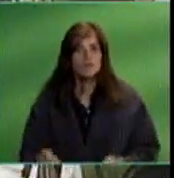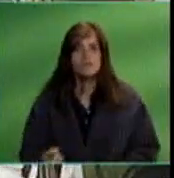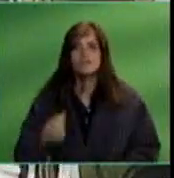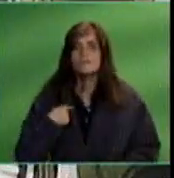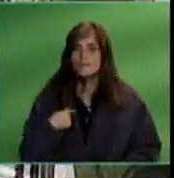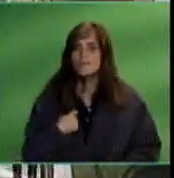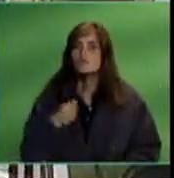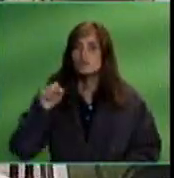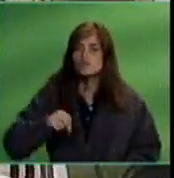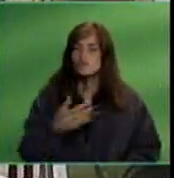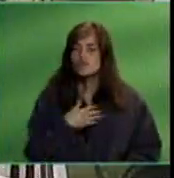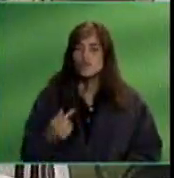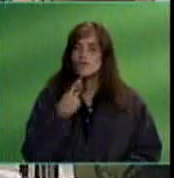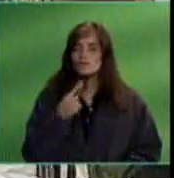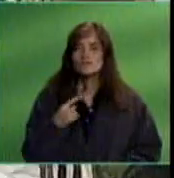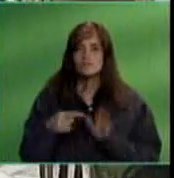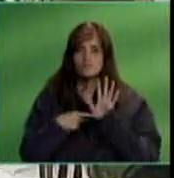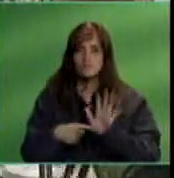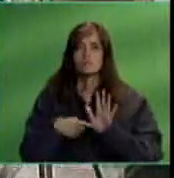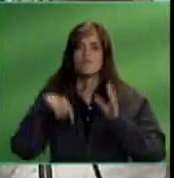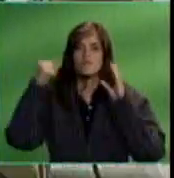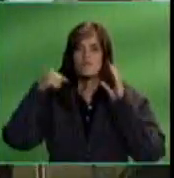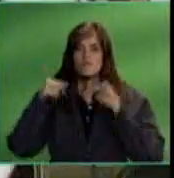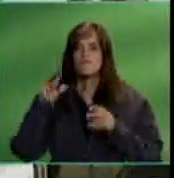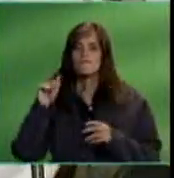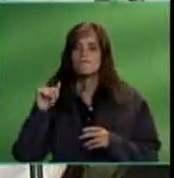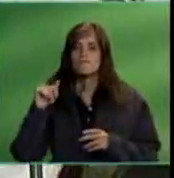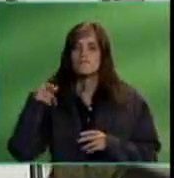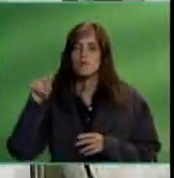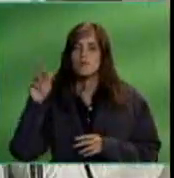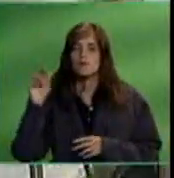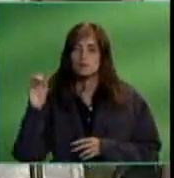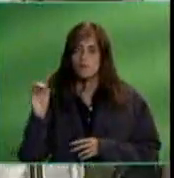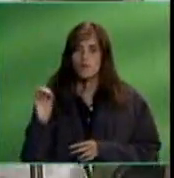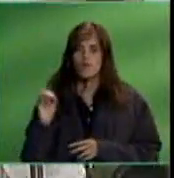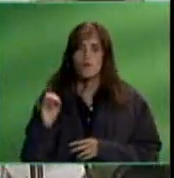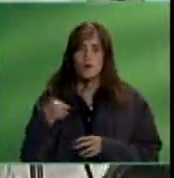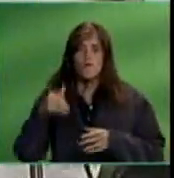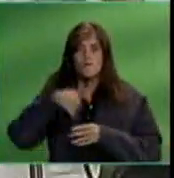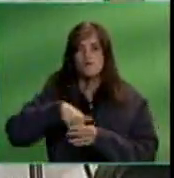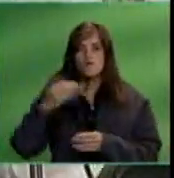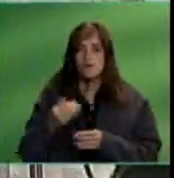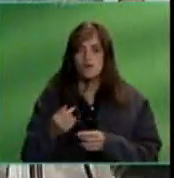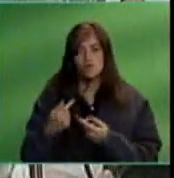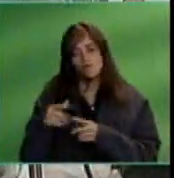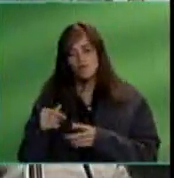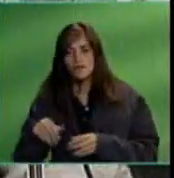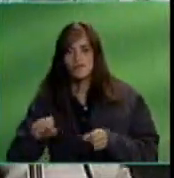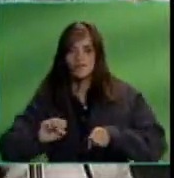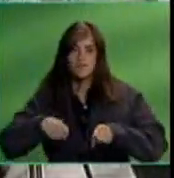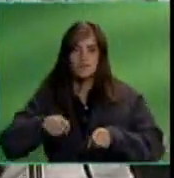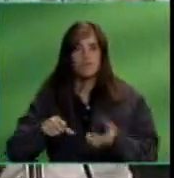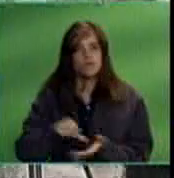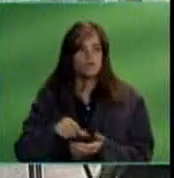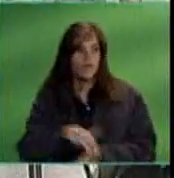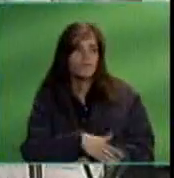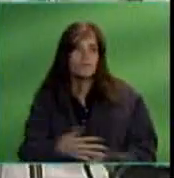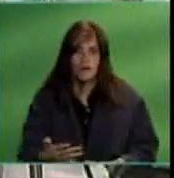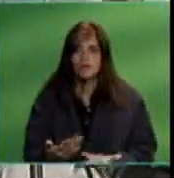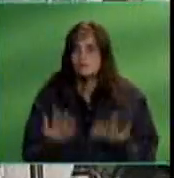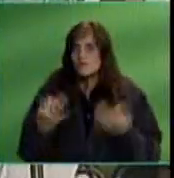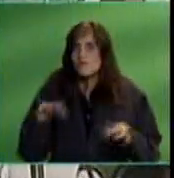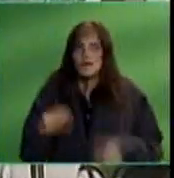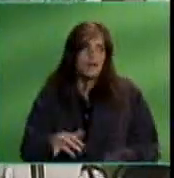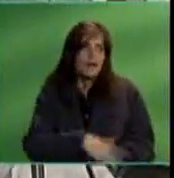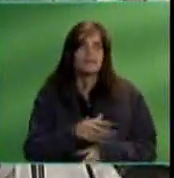a Yo si quiero contrastar el video donde el potro está votando contra las foto de unas motos pasando por la calle por dónde van a pasar las motos pues las motos